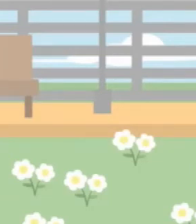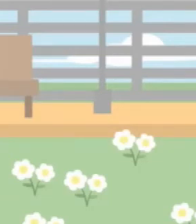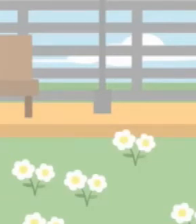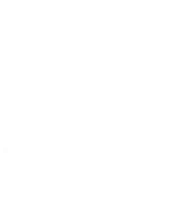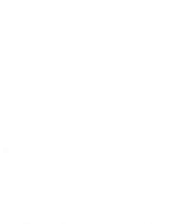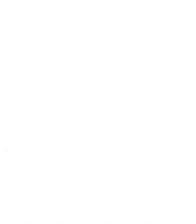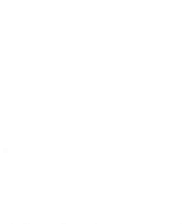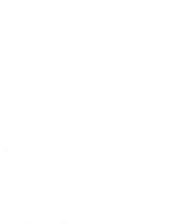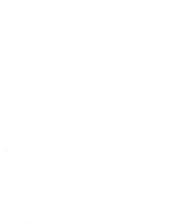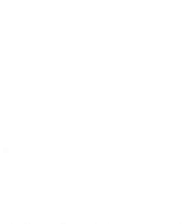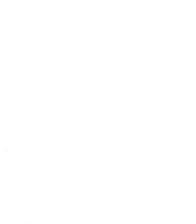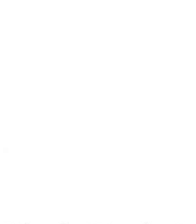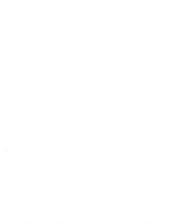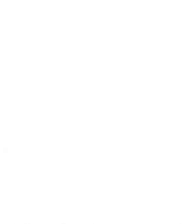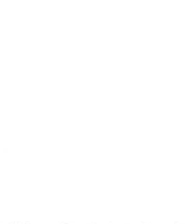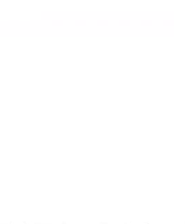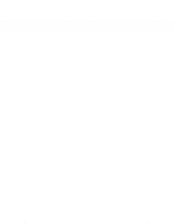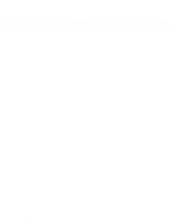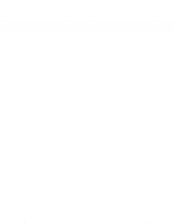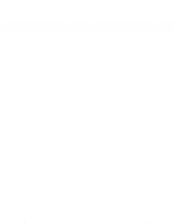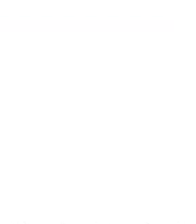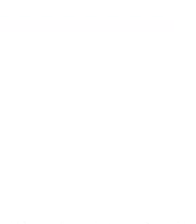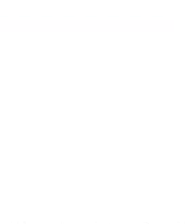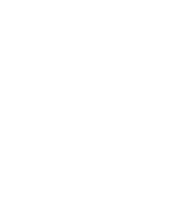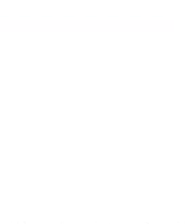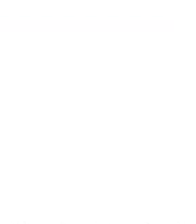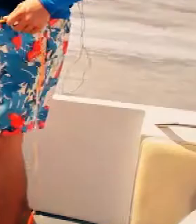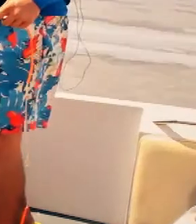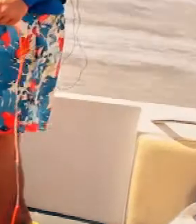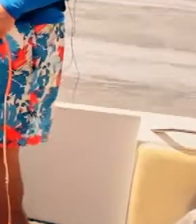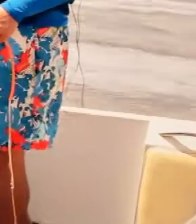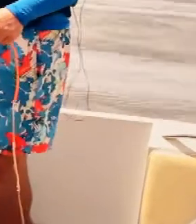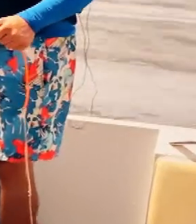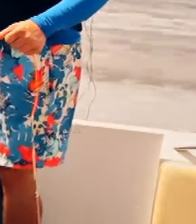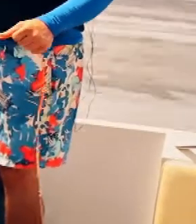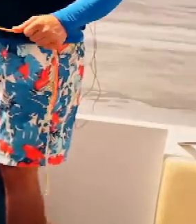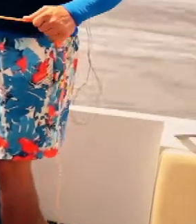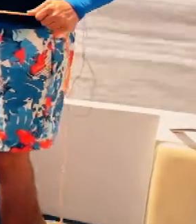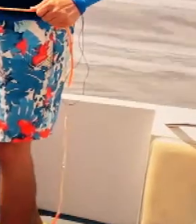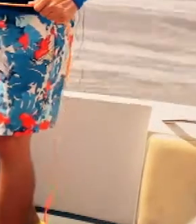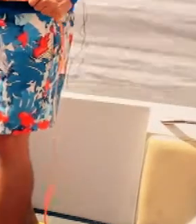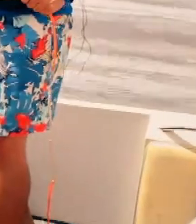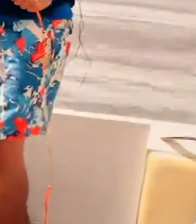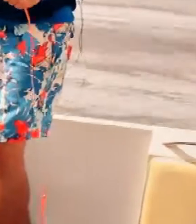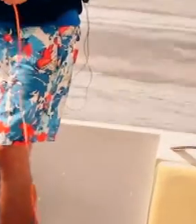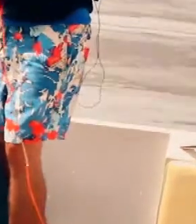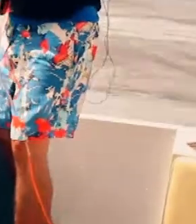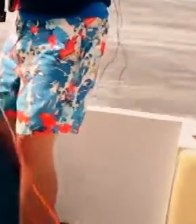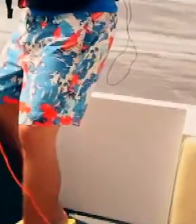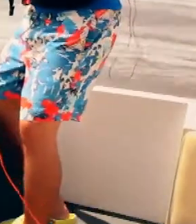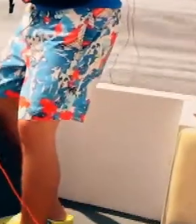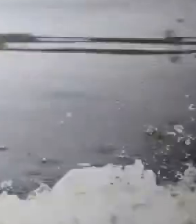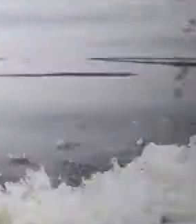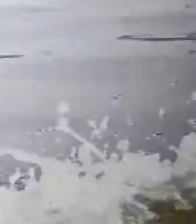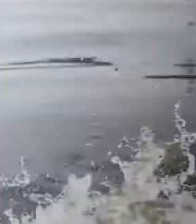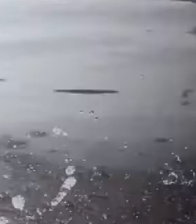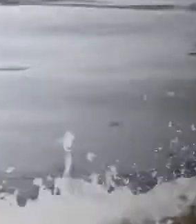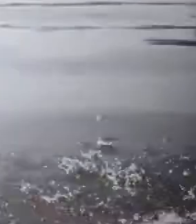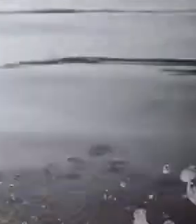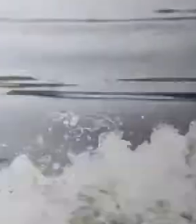medio ambiente. Una campaña de la Alcaldía de Barranca Bermeja. ¡Vamos, Salomé! ¡Al agua!